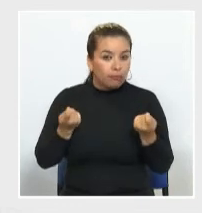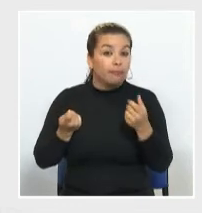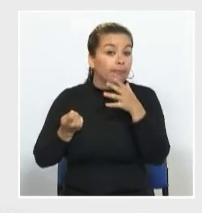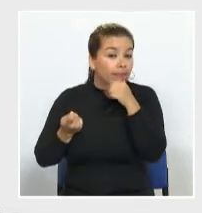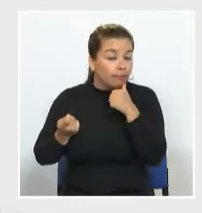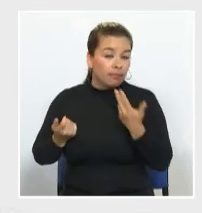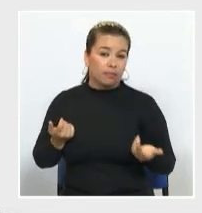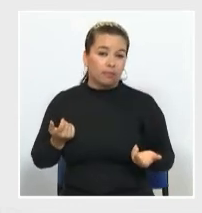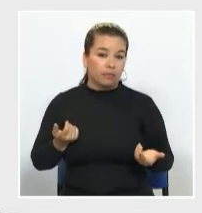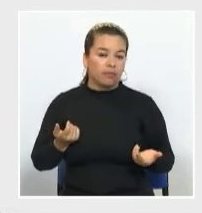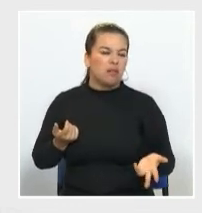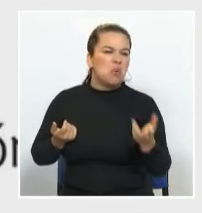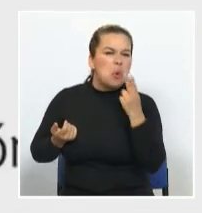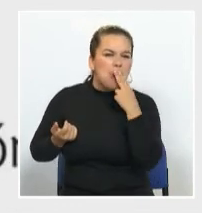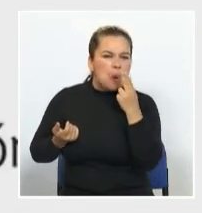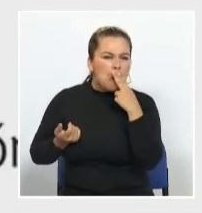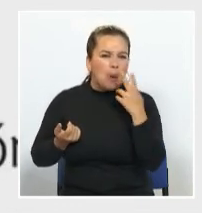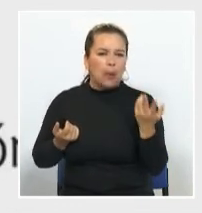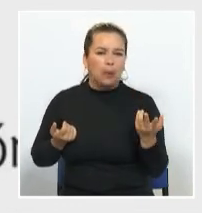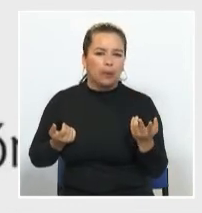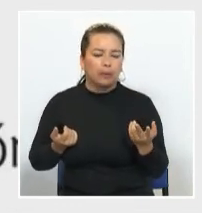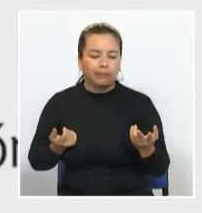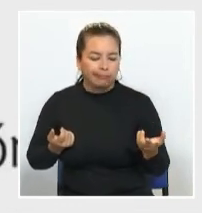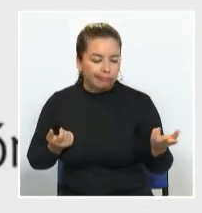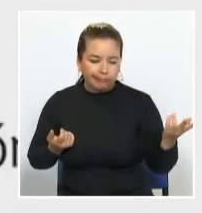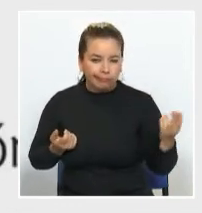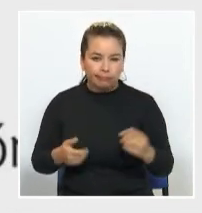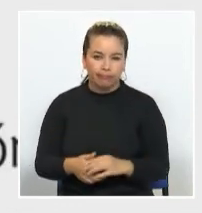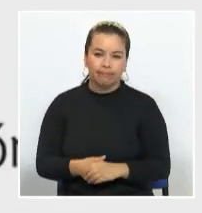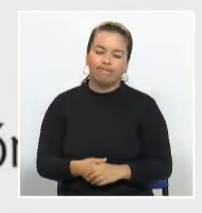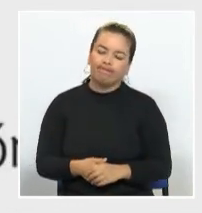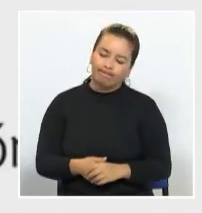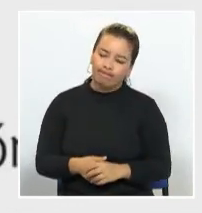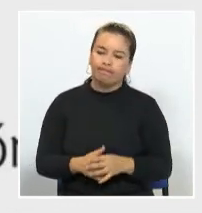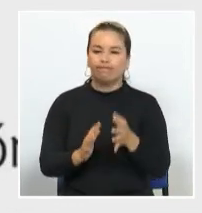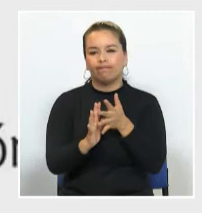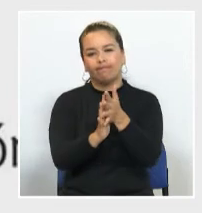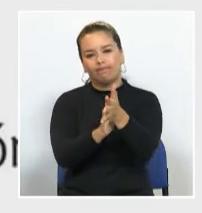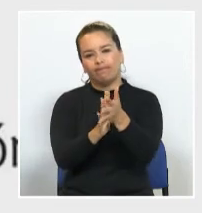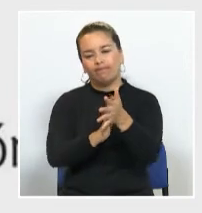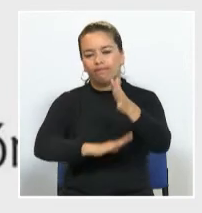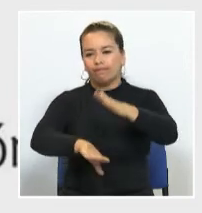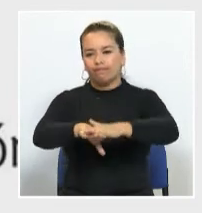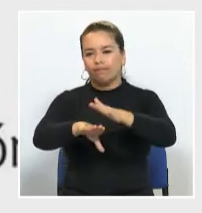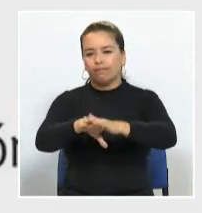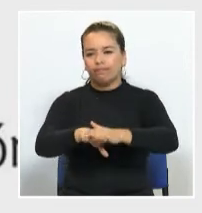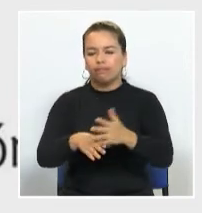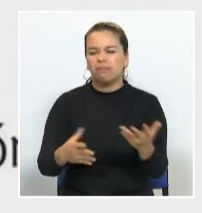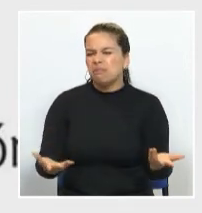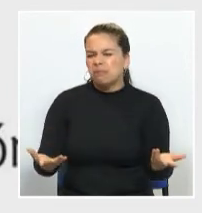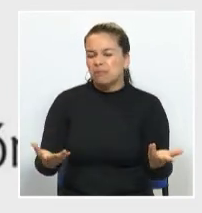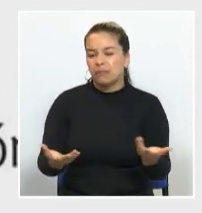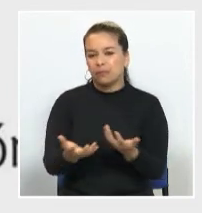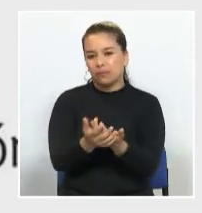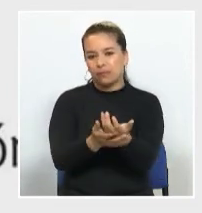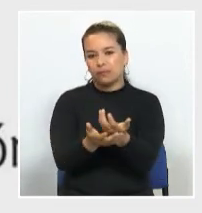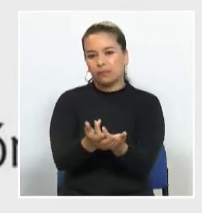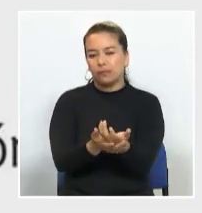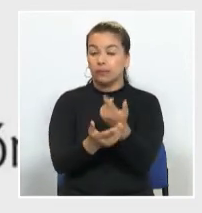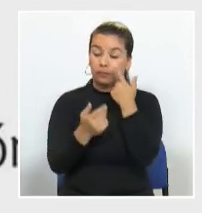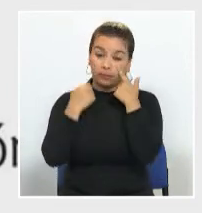por fumar, ¿sí? Por eso el mensaje es básicamente que lo